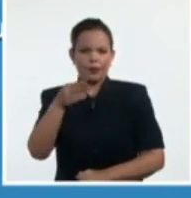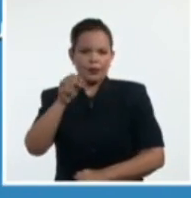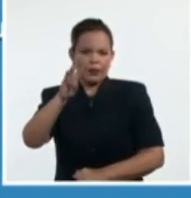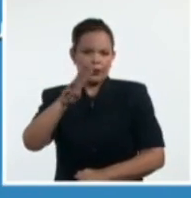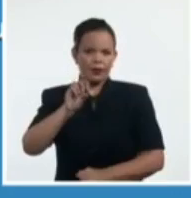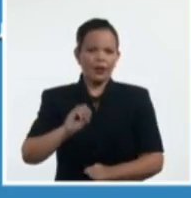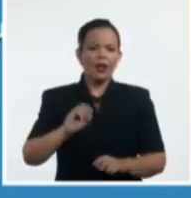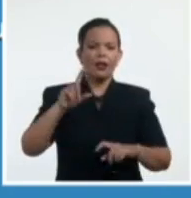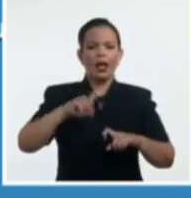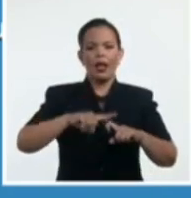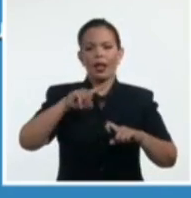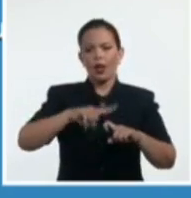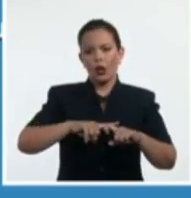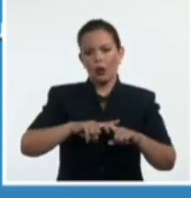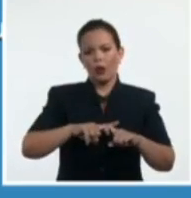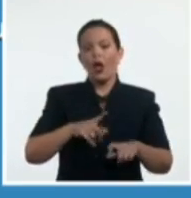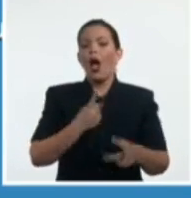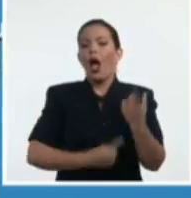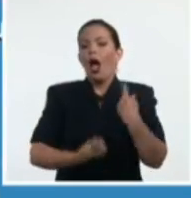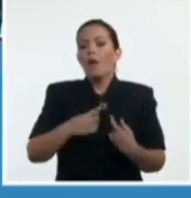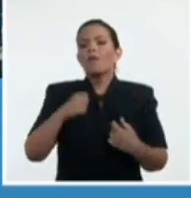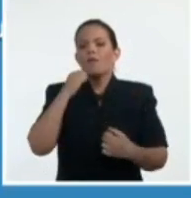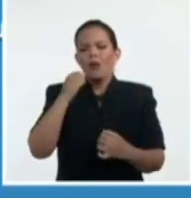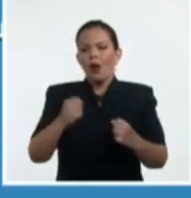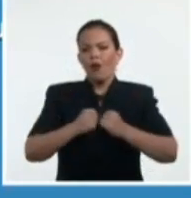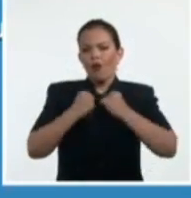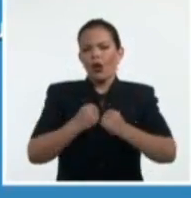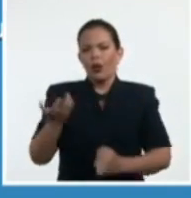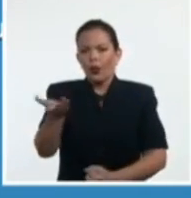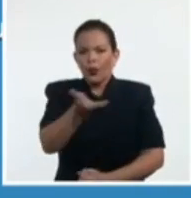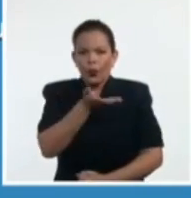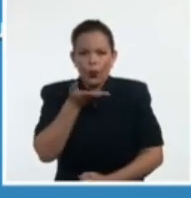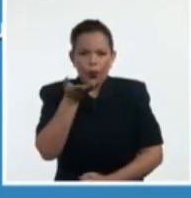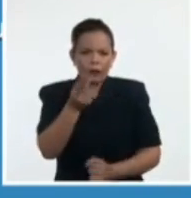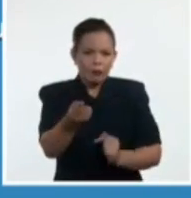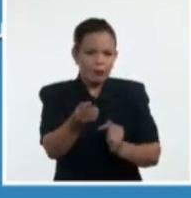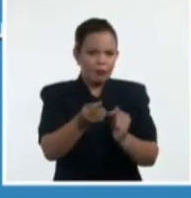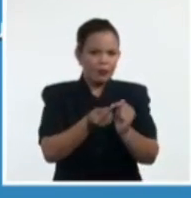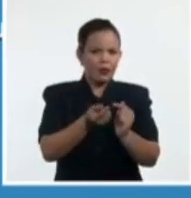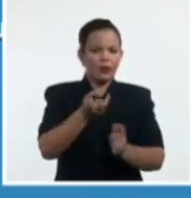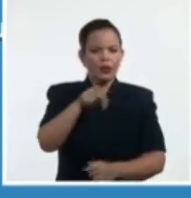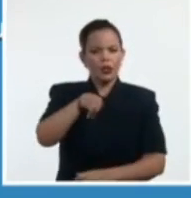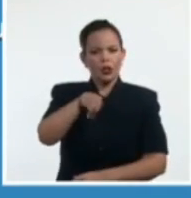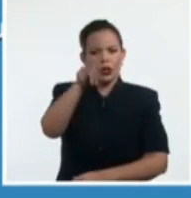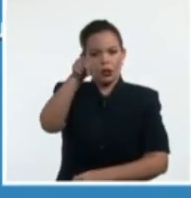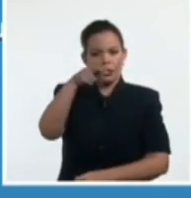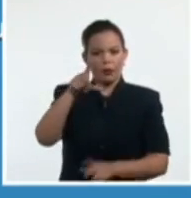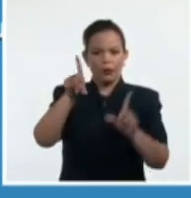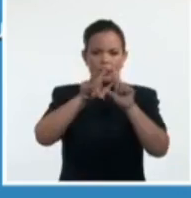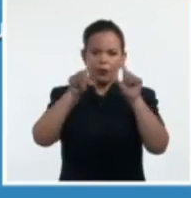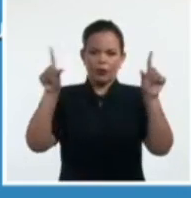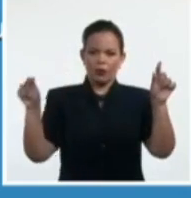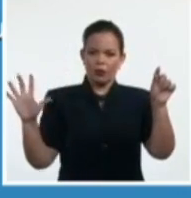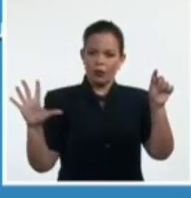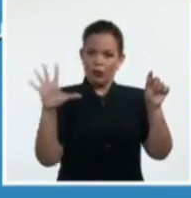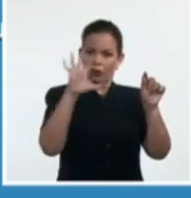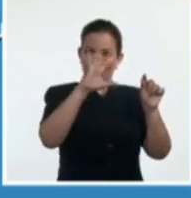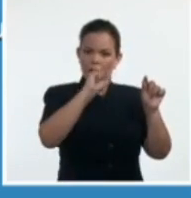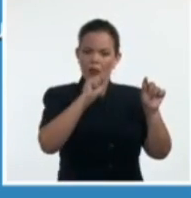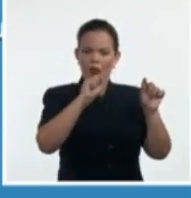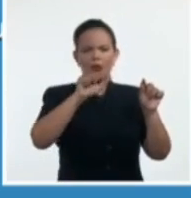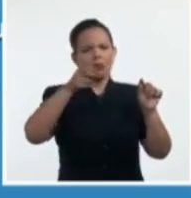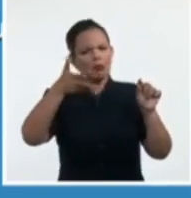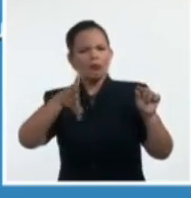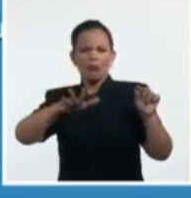hora con rachas superiores, sobre todo hacia zonas de la costa norte. En el resto del país serán variables débiles durante todo el día. Se